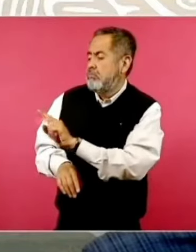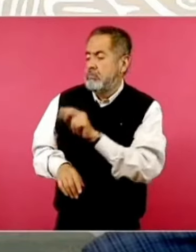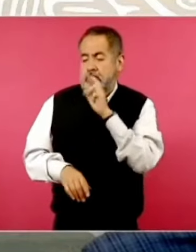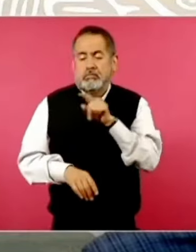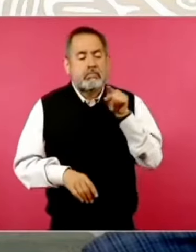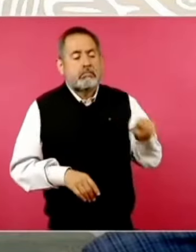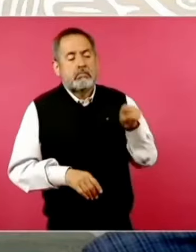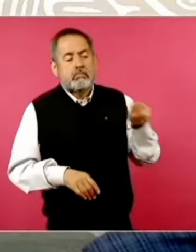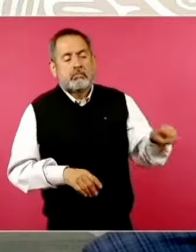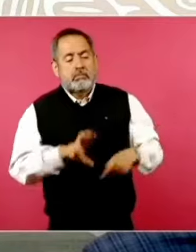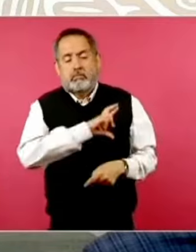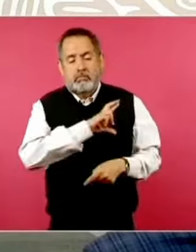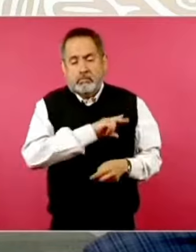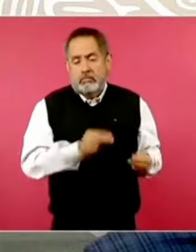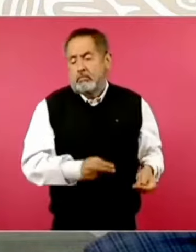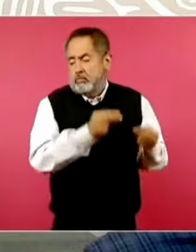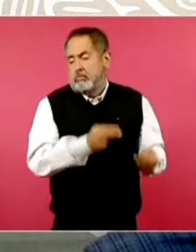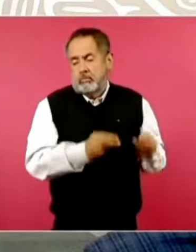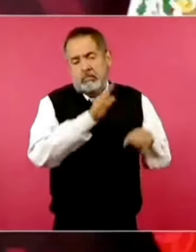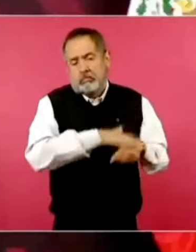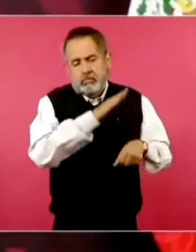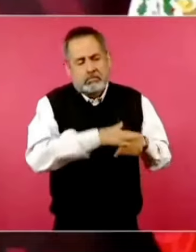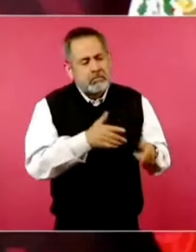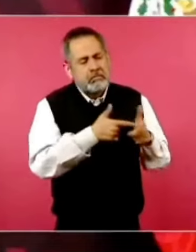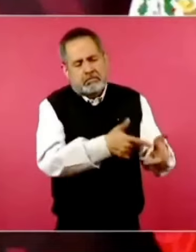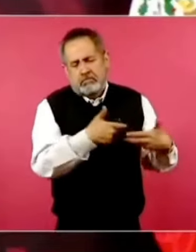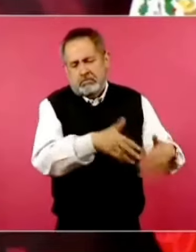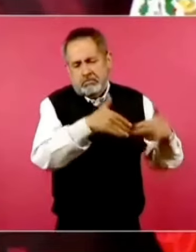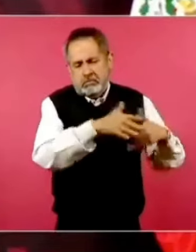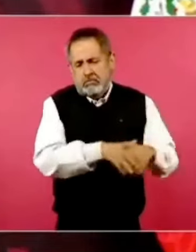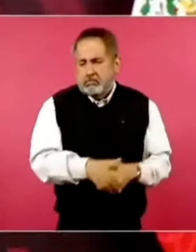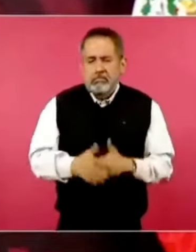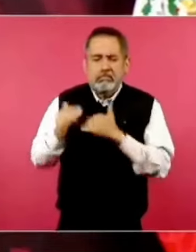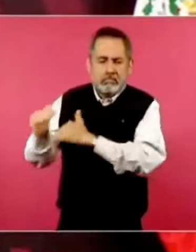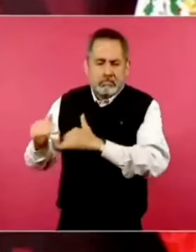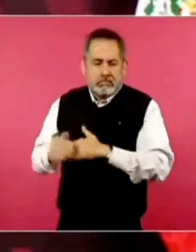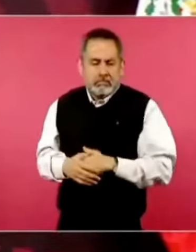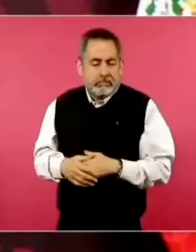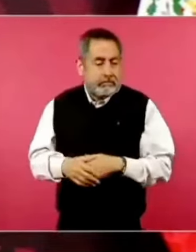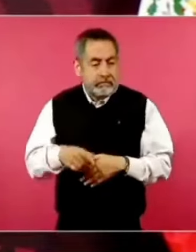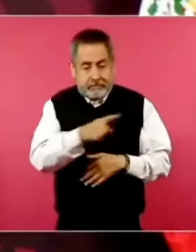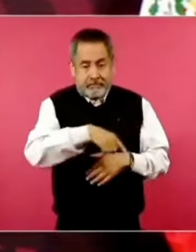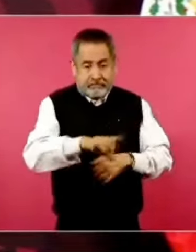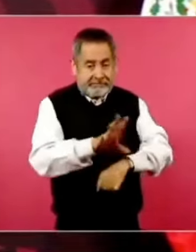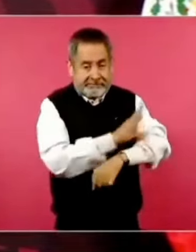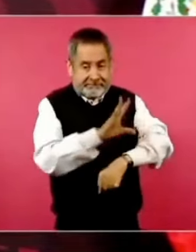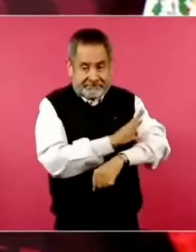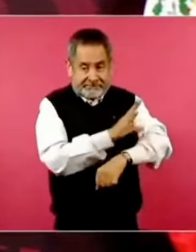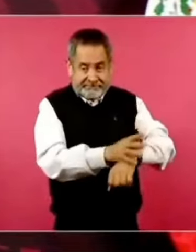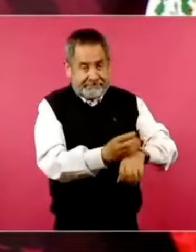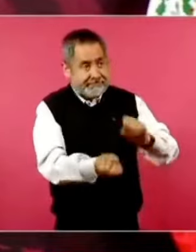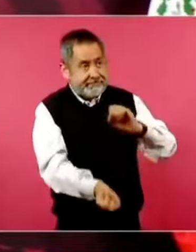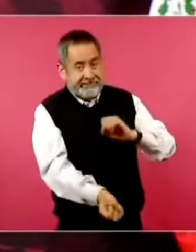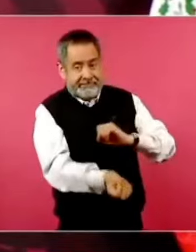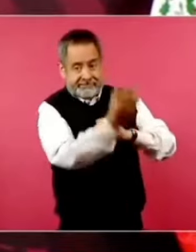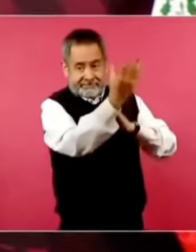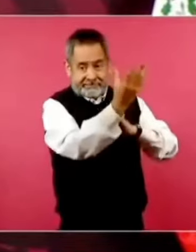con las privadas se le llama despacho el senace